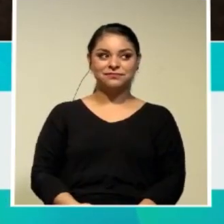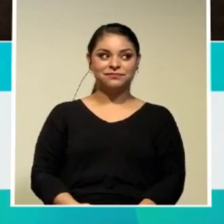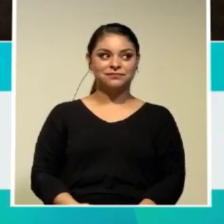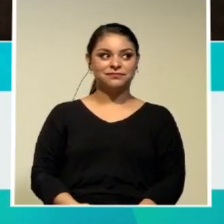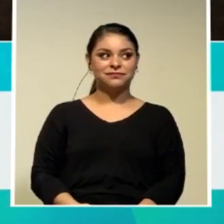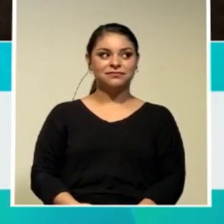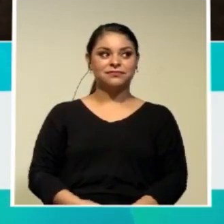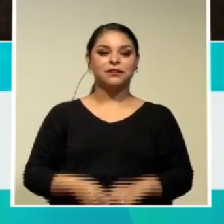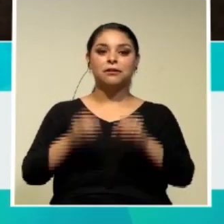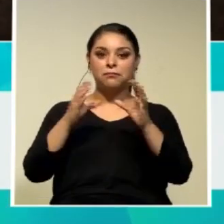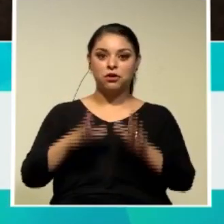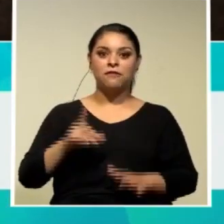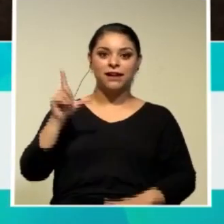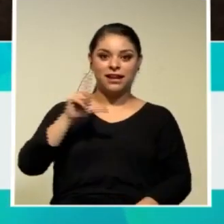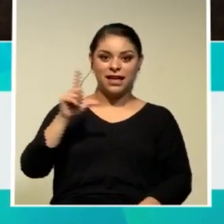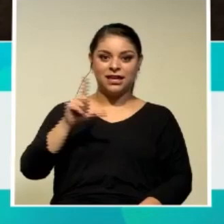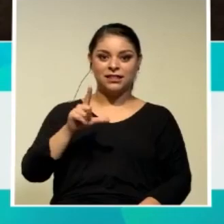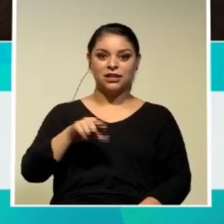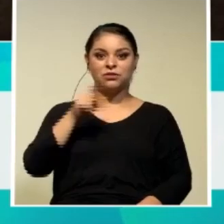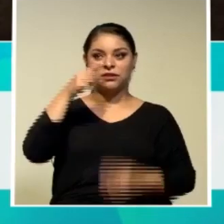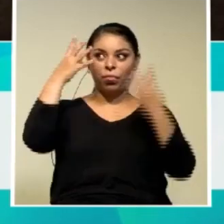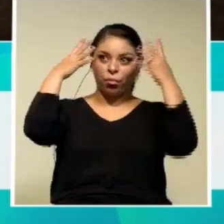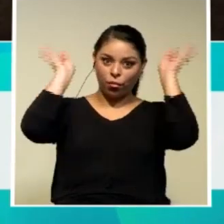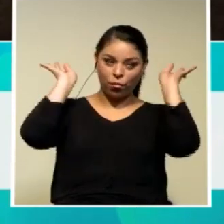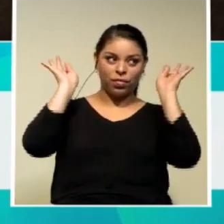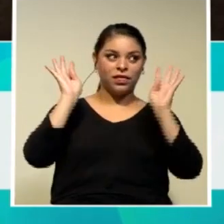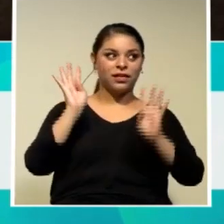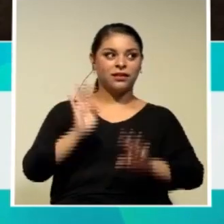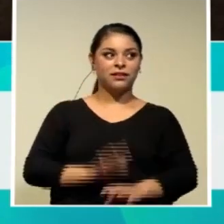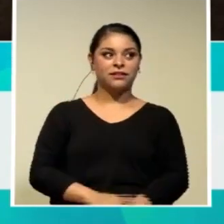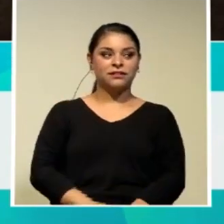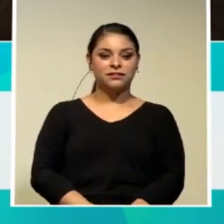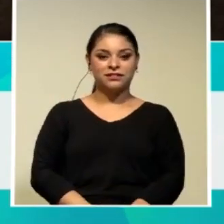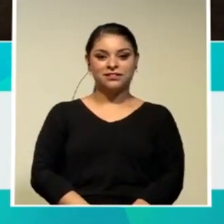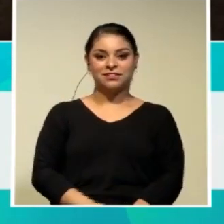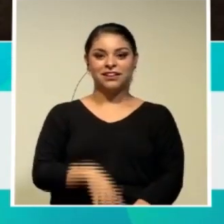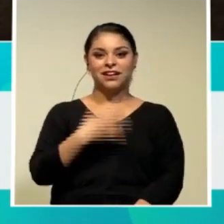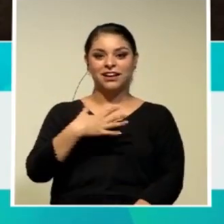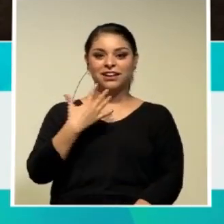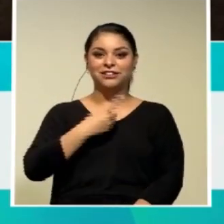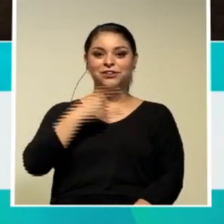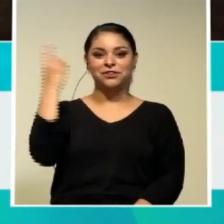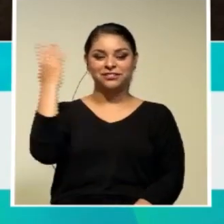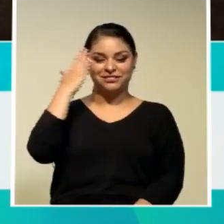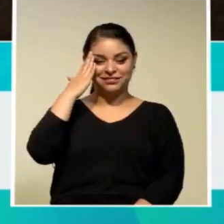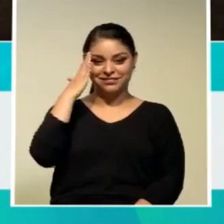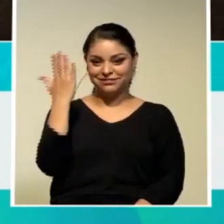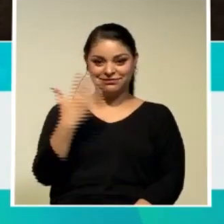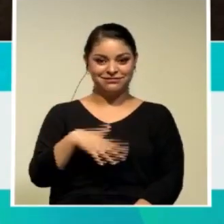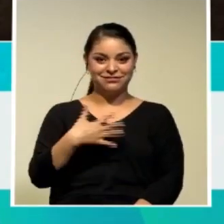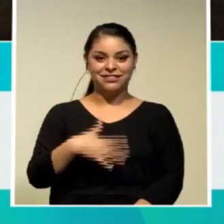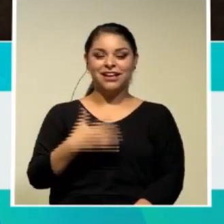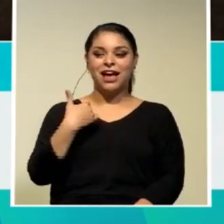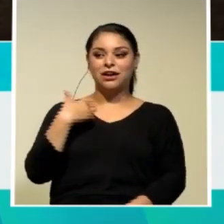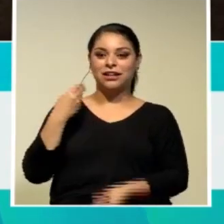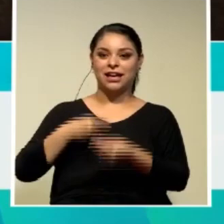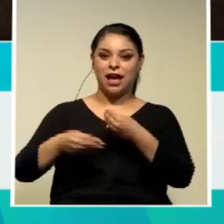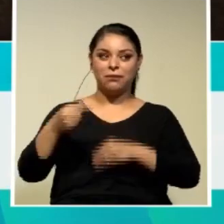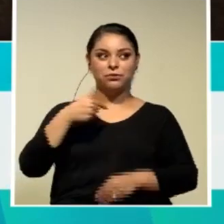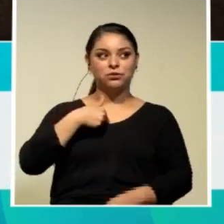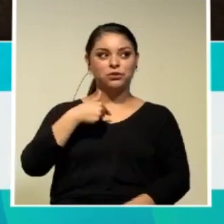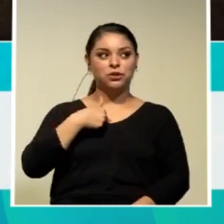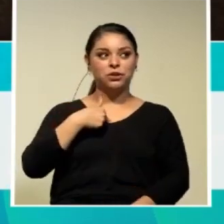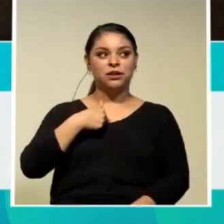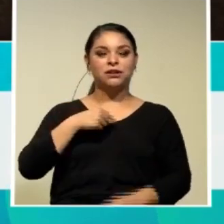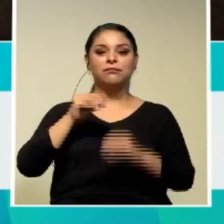¿De qué? Niña Ley, quedó toda espelucada. ¡Ay, santísima, niñas y niñas! ¡Poncho! ¡Ay, ¿lista? Profe Gabriel, si